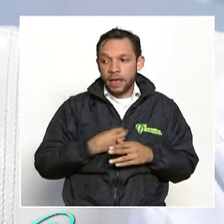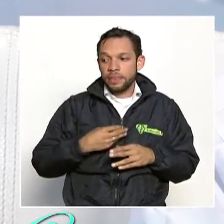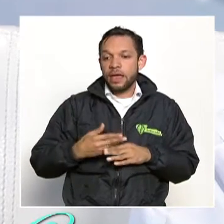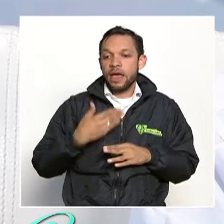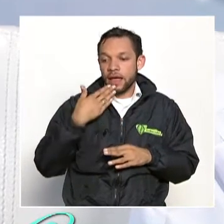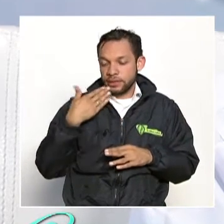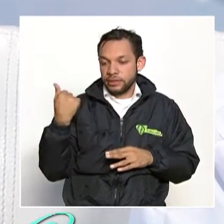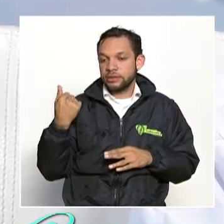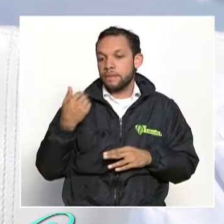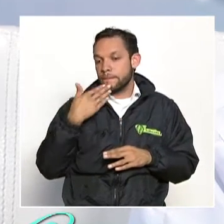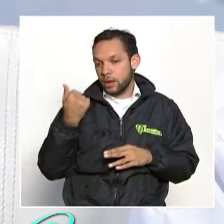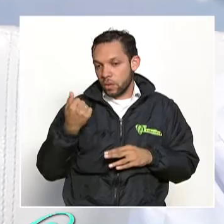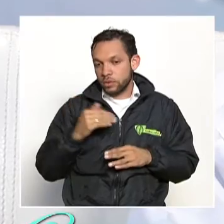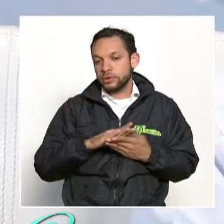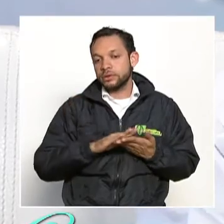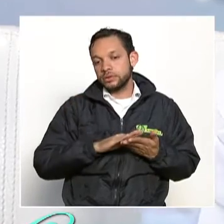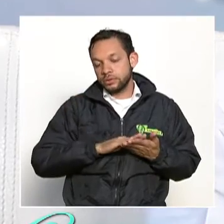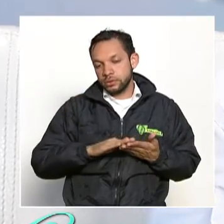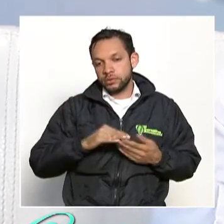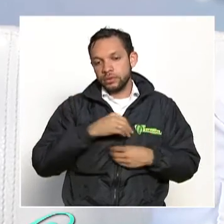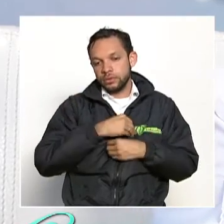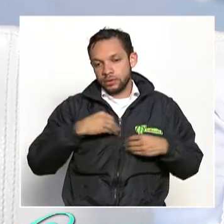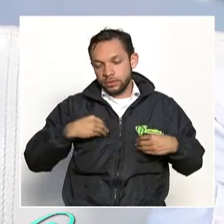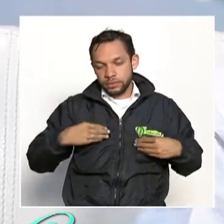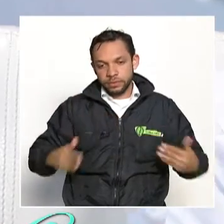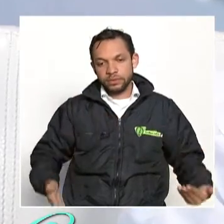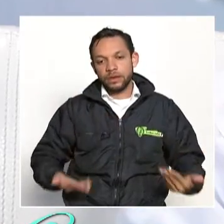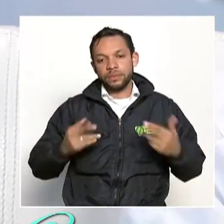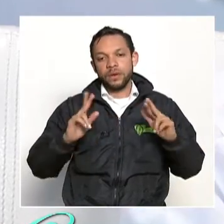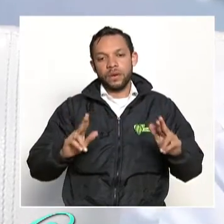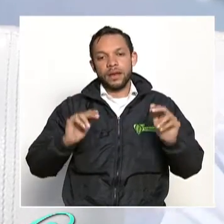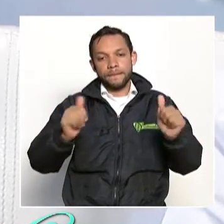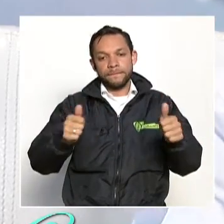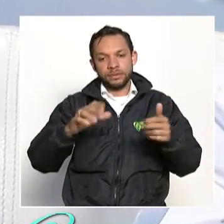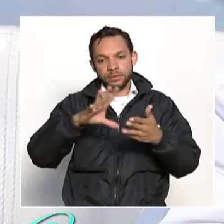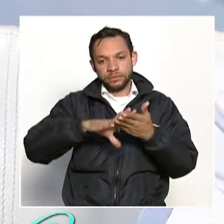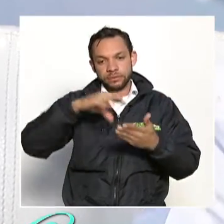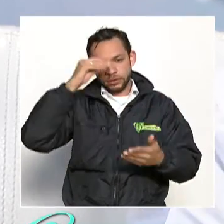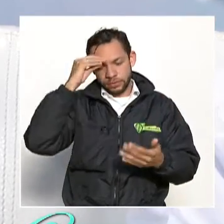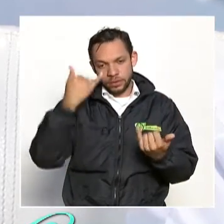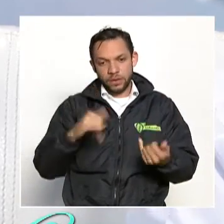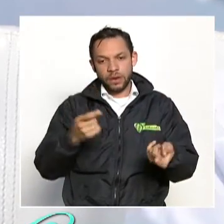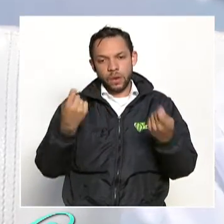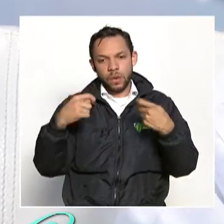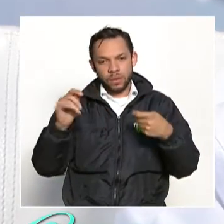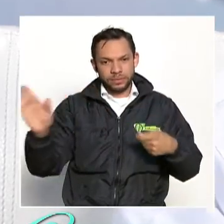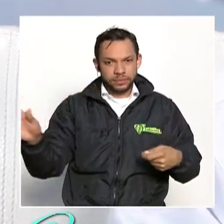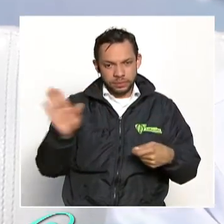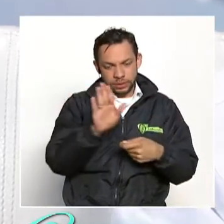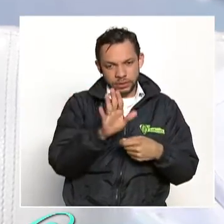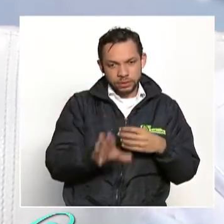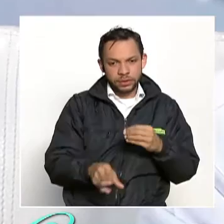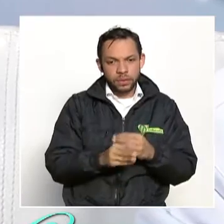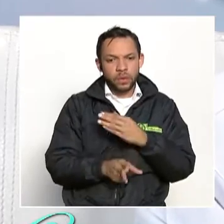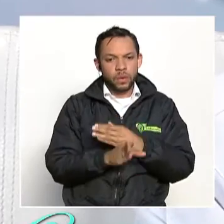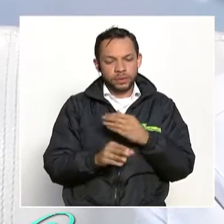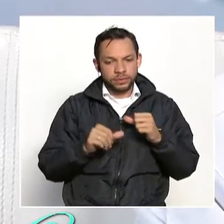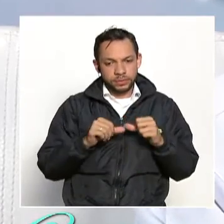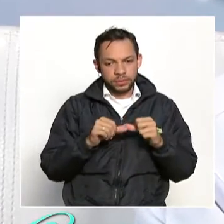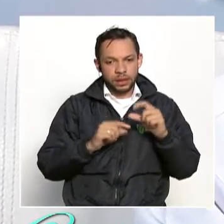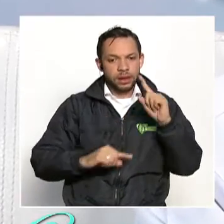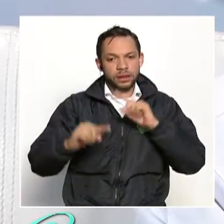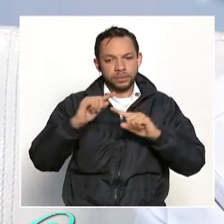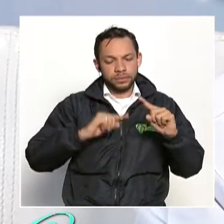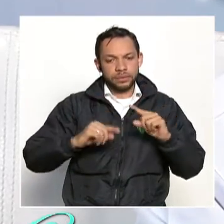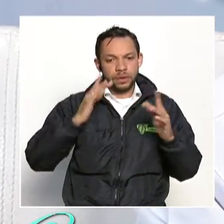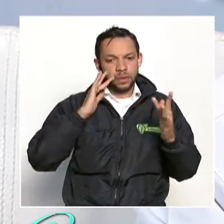hecho antes. Y es algo que ojalá muchas personas se lo hicieran. Vamos a este corte de comerciales y ya regresamos con todos